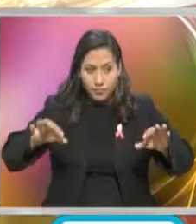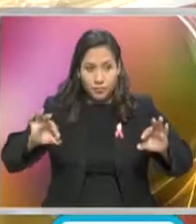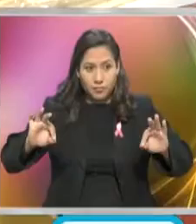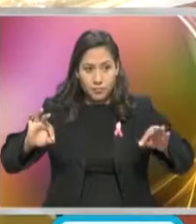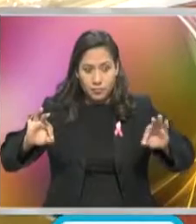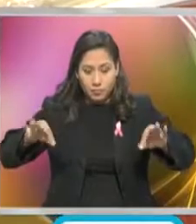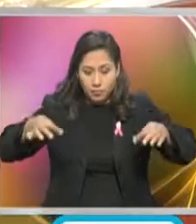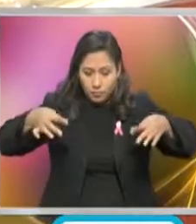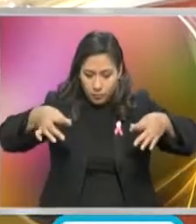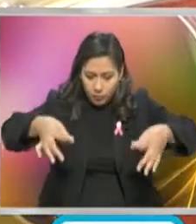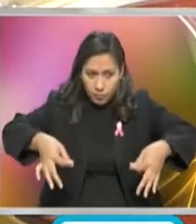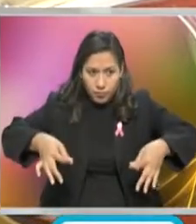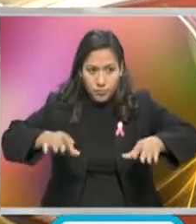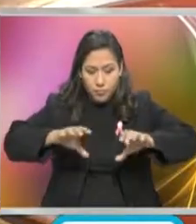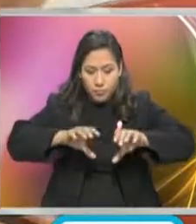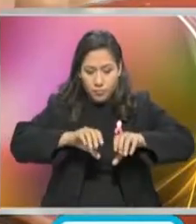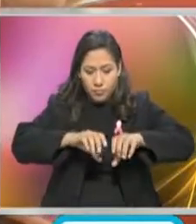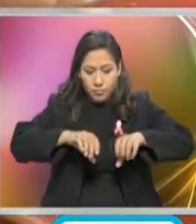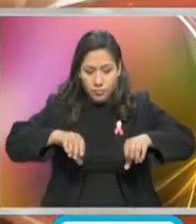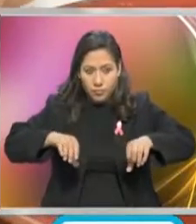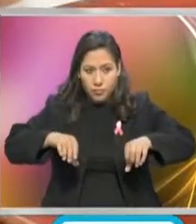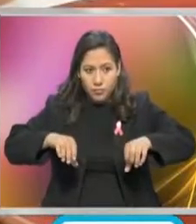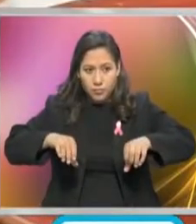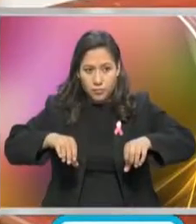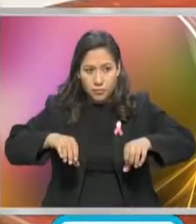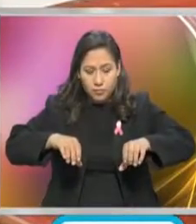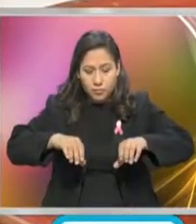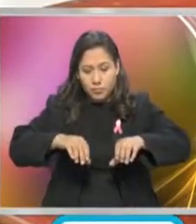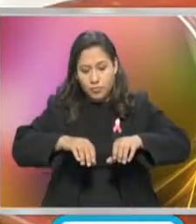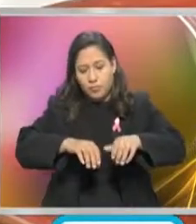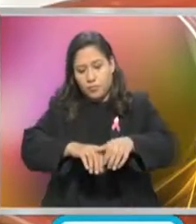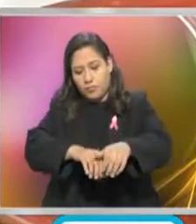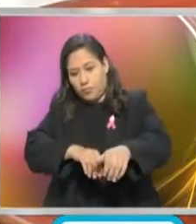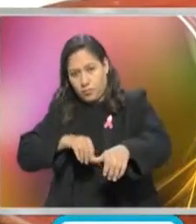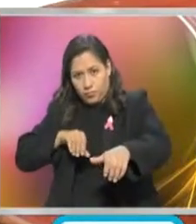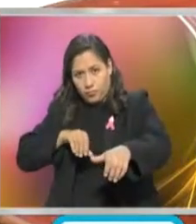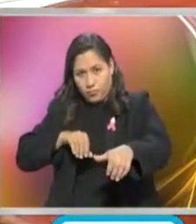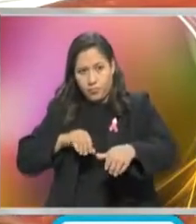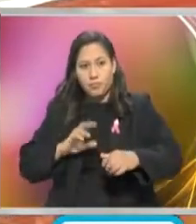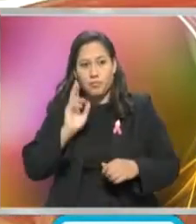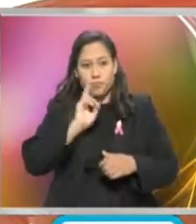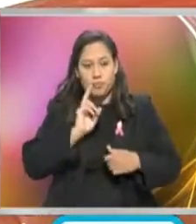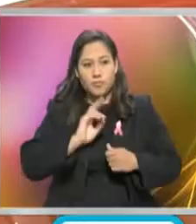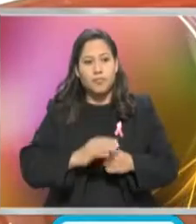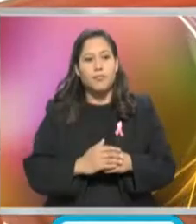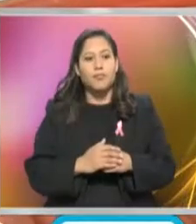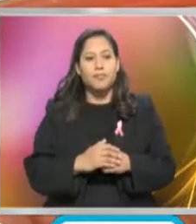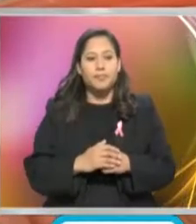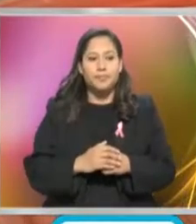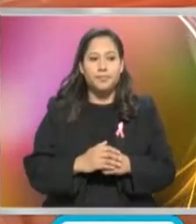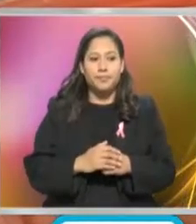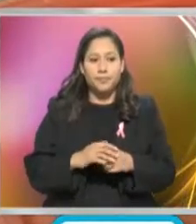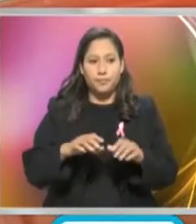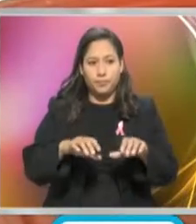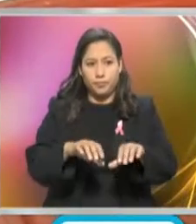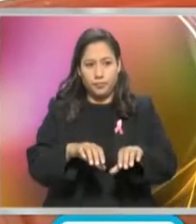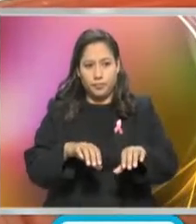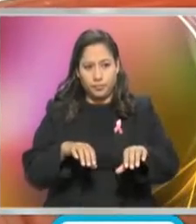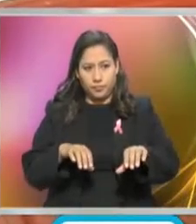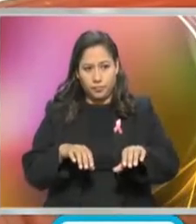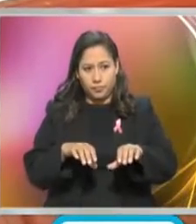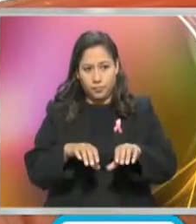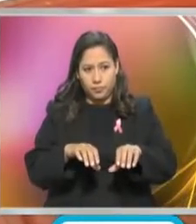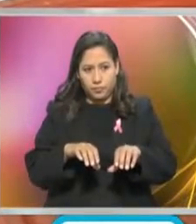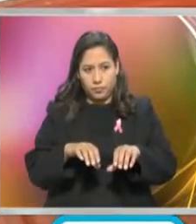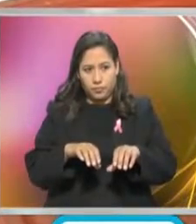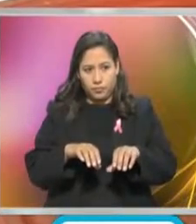orilla, lo cierran, lo apachurran un poco y lo jalan hacia atrás. A ver, inténtale. Sí, A ver. un poquito jalado para atrás. Exacto,